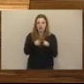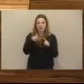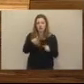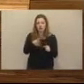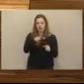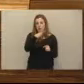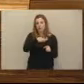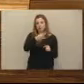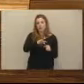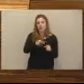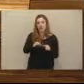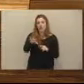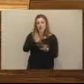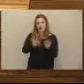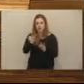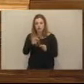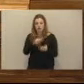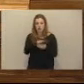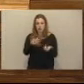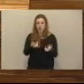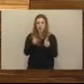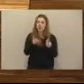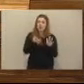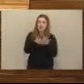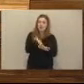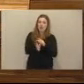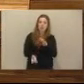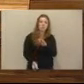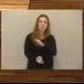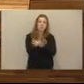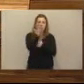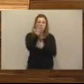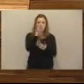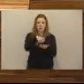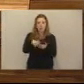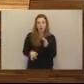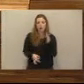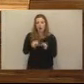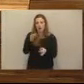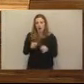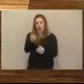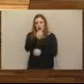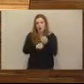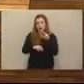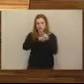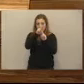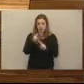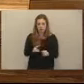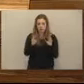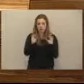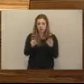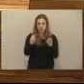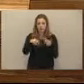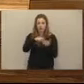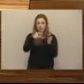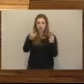decisiones democráticas. Esto se traduce en la creación de unos juzgados económicos internacionales por encima de los sistemas